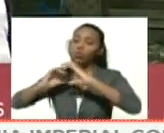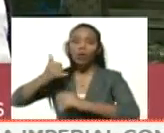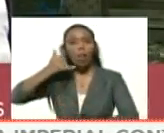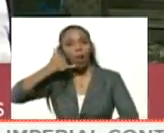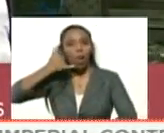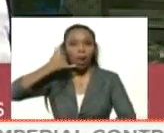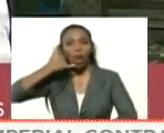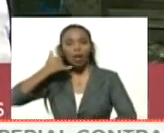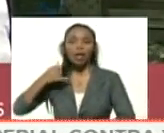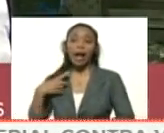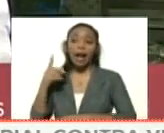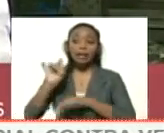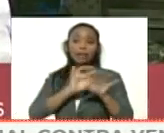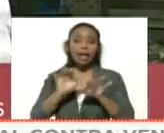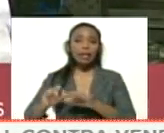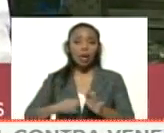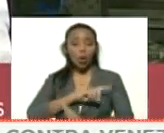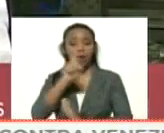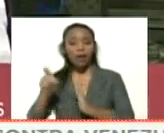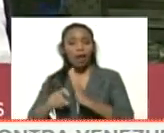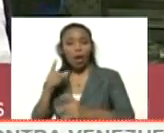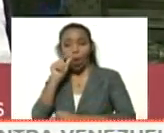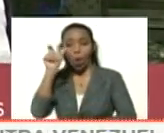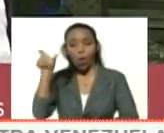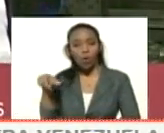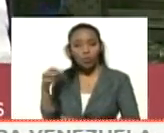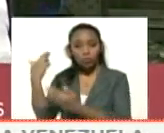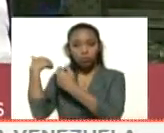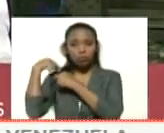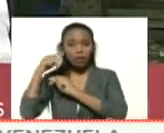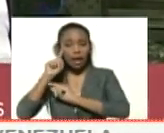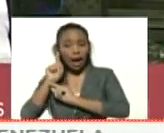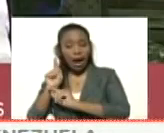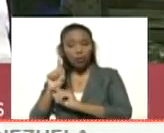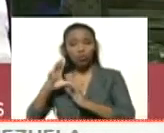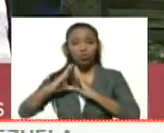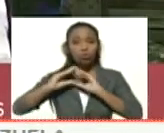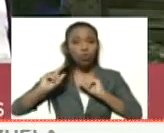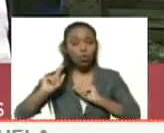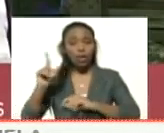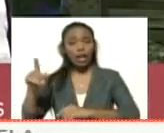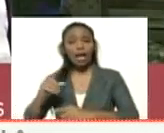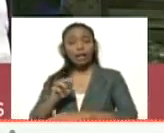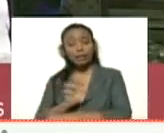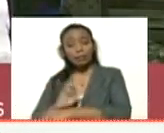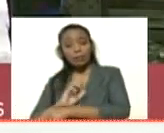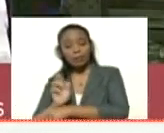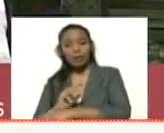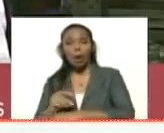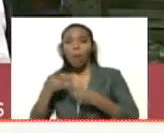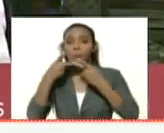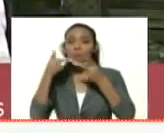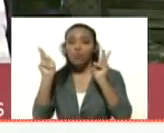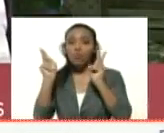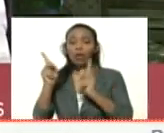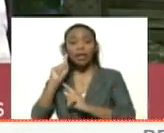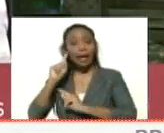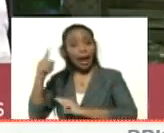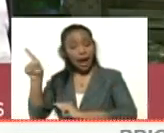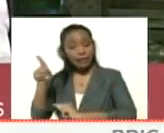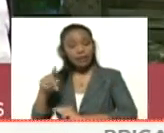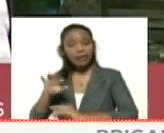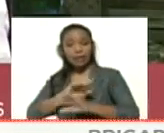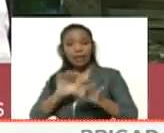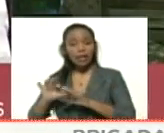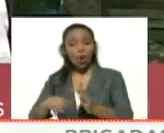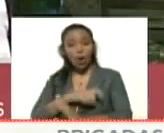telefónica con el secretario general Guterres todas las aseveraciones públicas que el secretario